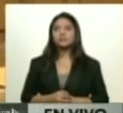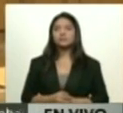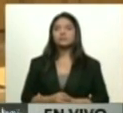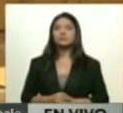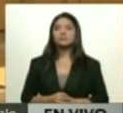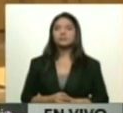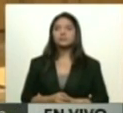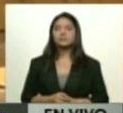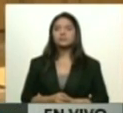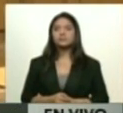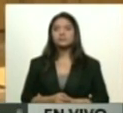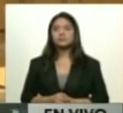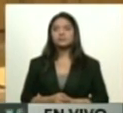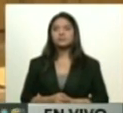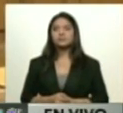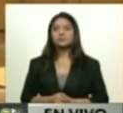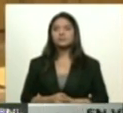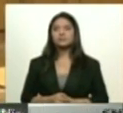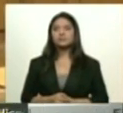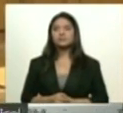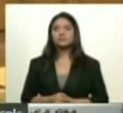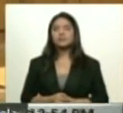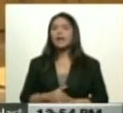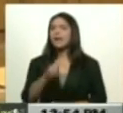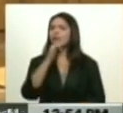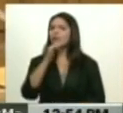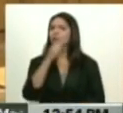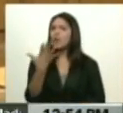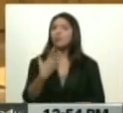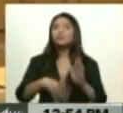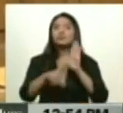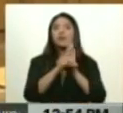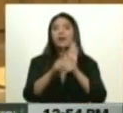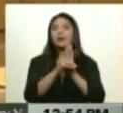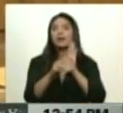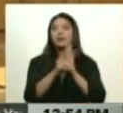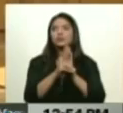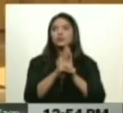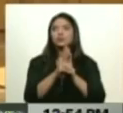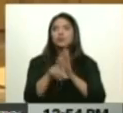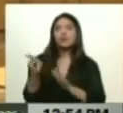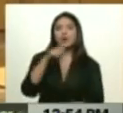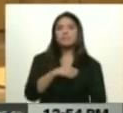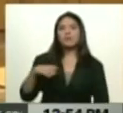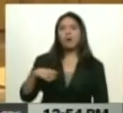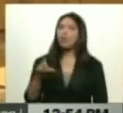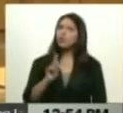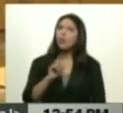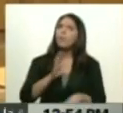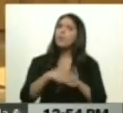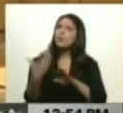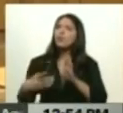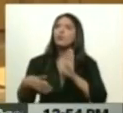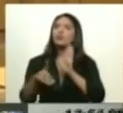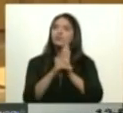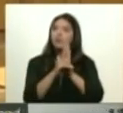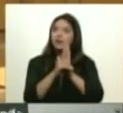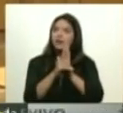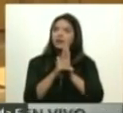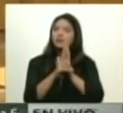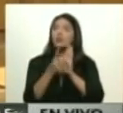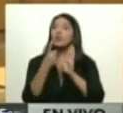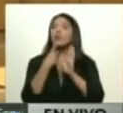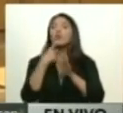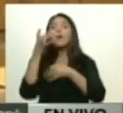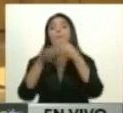más aún, la información es un derecho que no puede privatizarse, porque es un derecho, tal como lo dice la